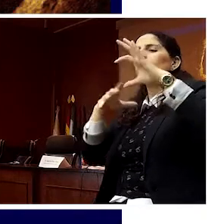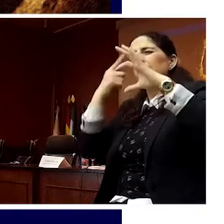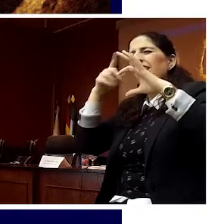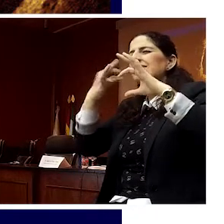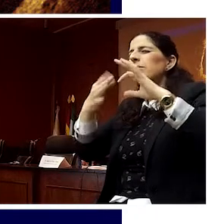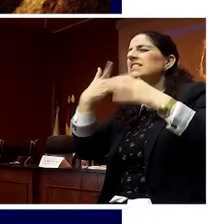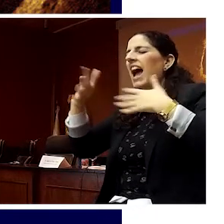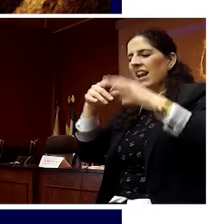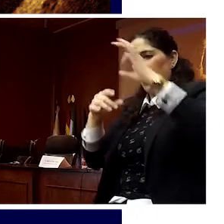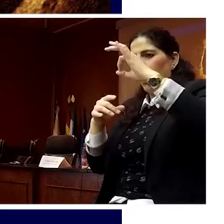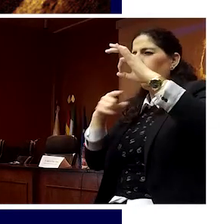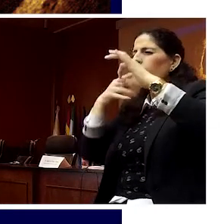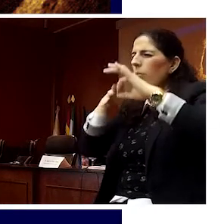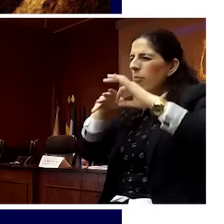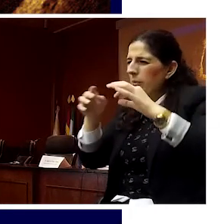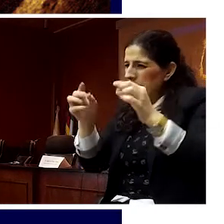limita